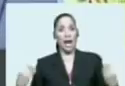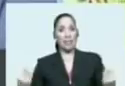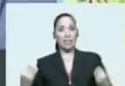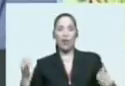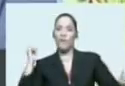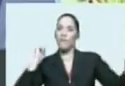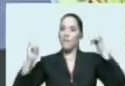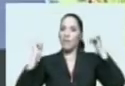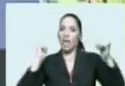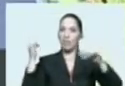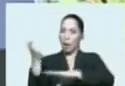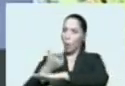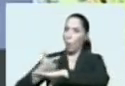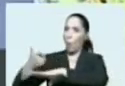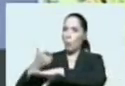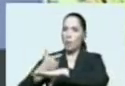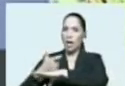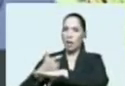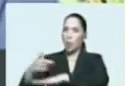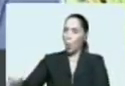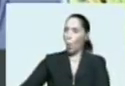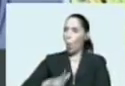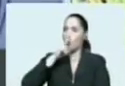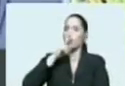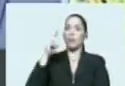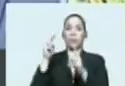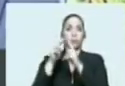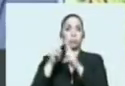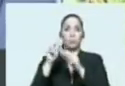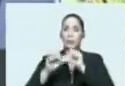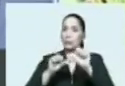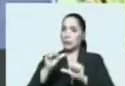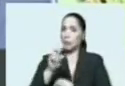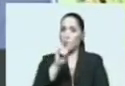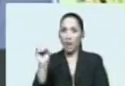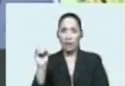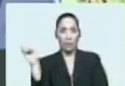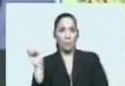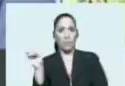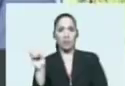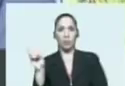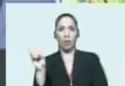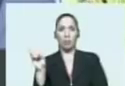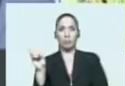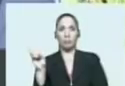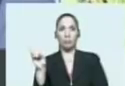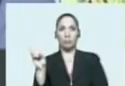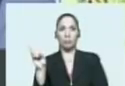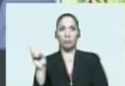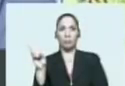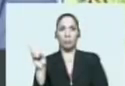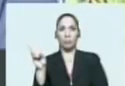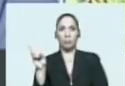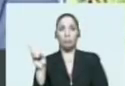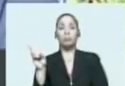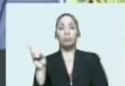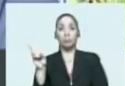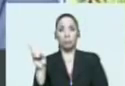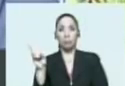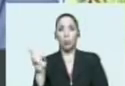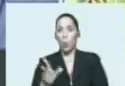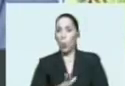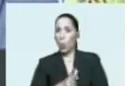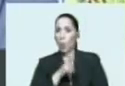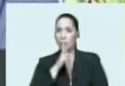los gobiernos más salvajes que haya conocido el siglo 20 venezolano así es